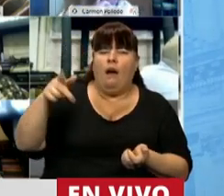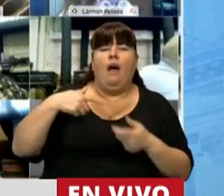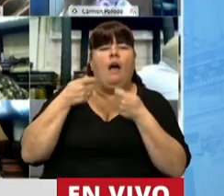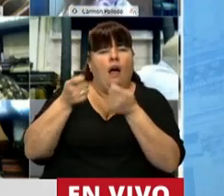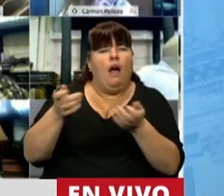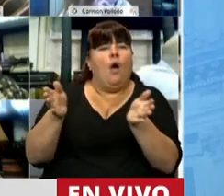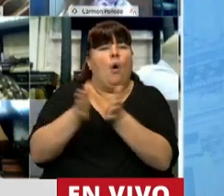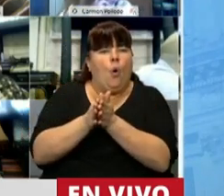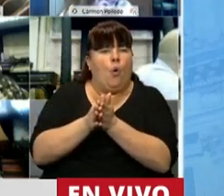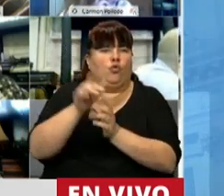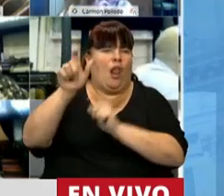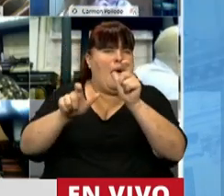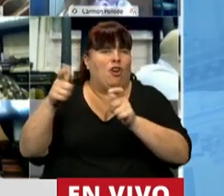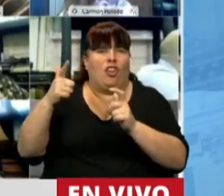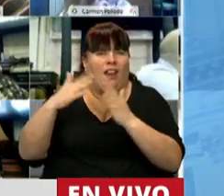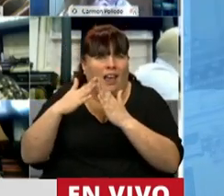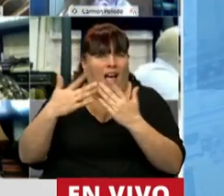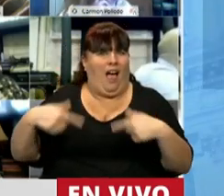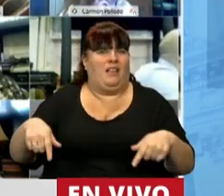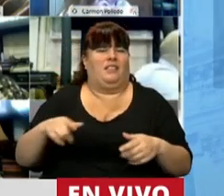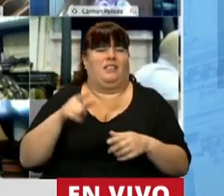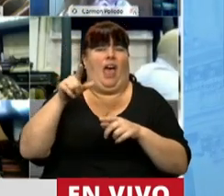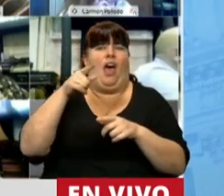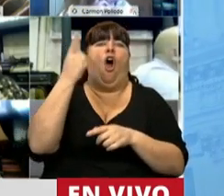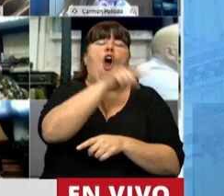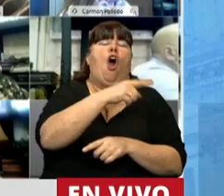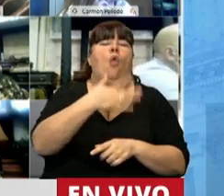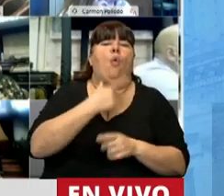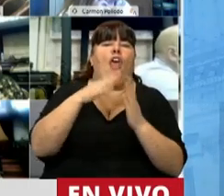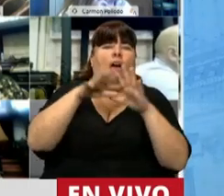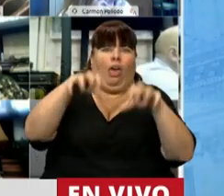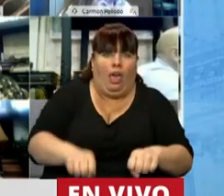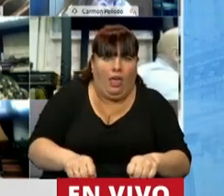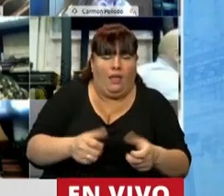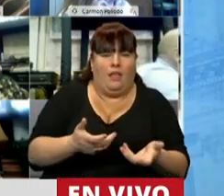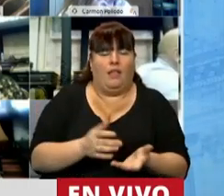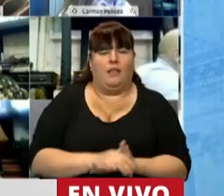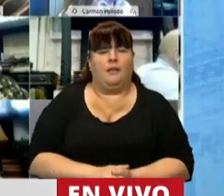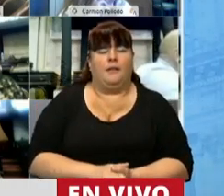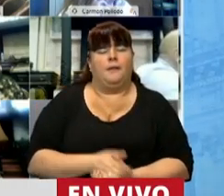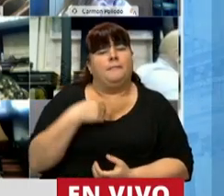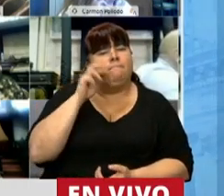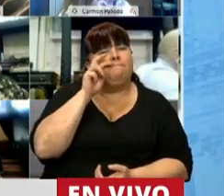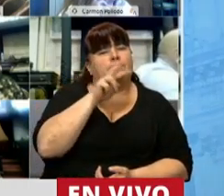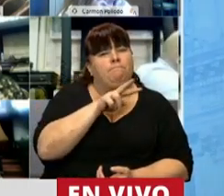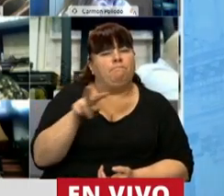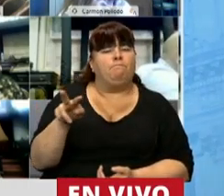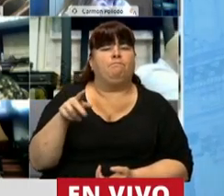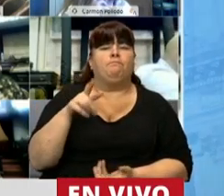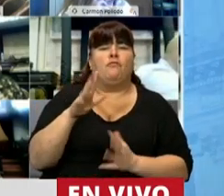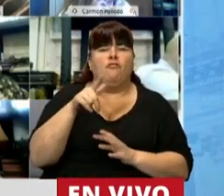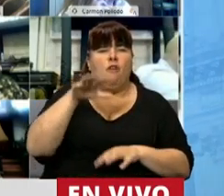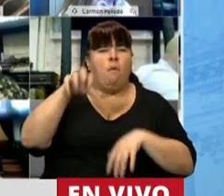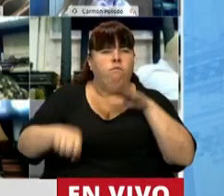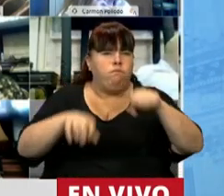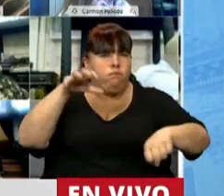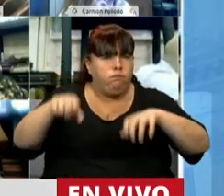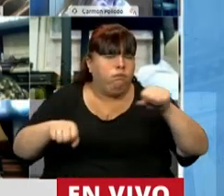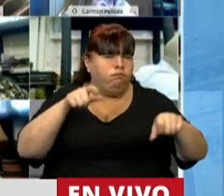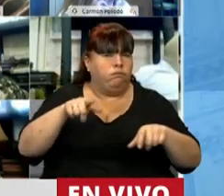juntos con las víctimas de las usurpaciones. Y vemos cómo esta actividad